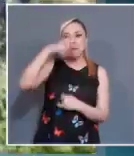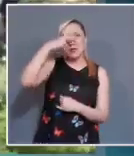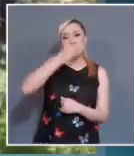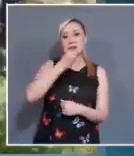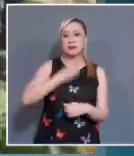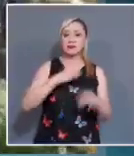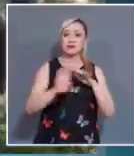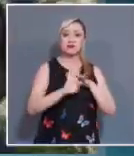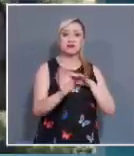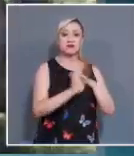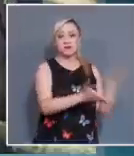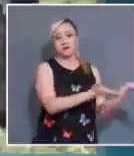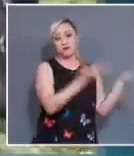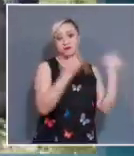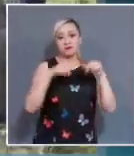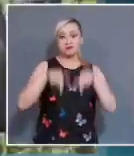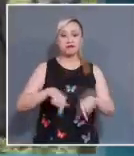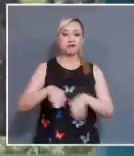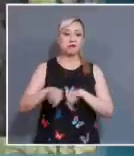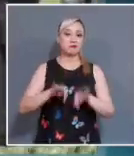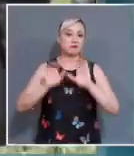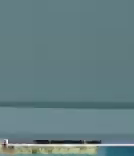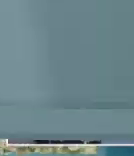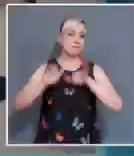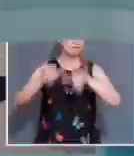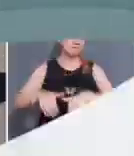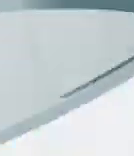Judicial de la Federación, Lilian Moreno.